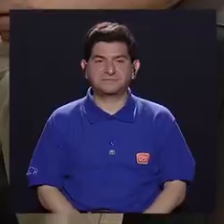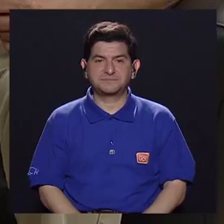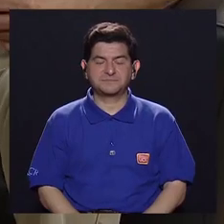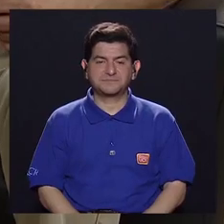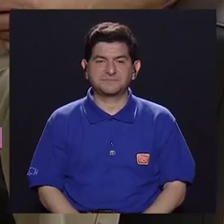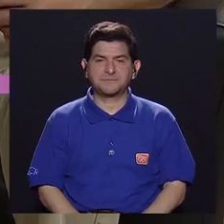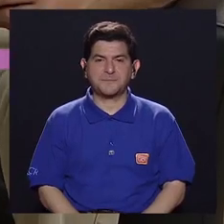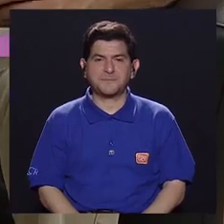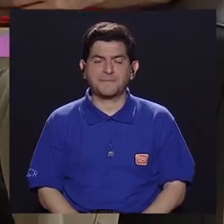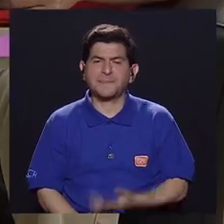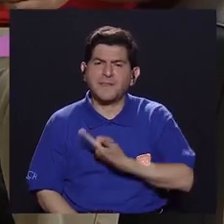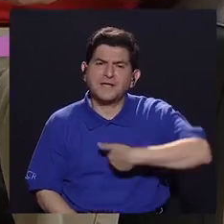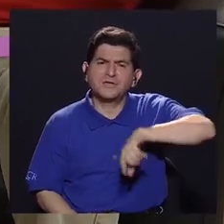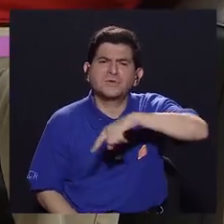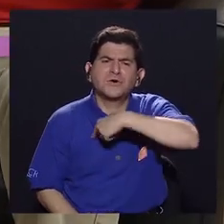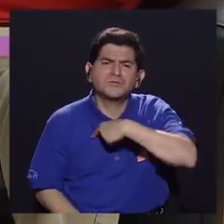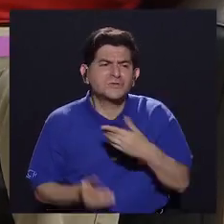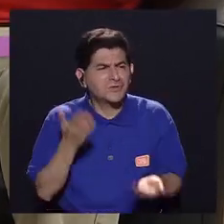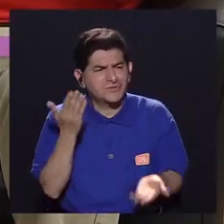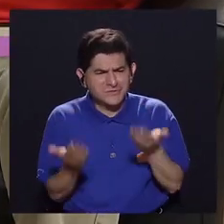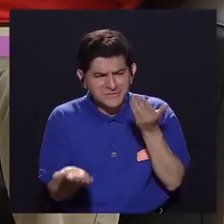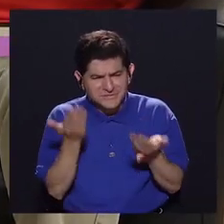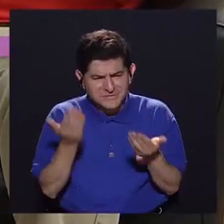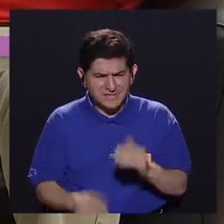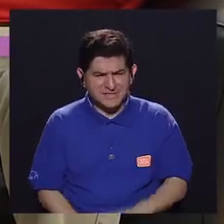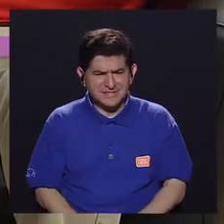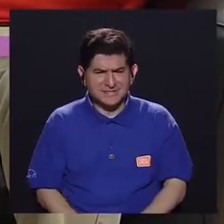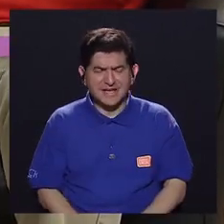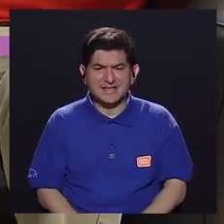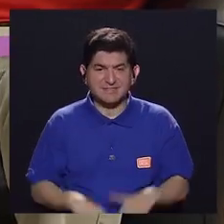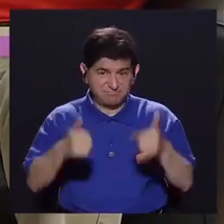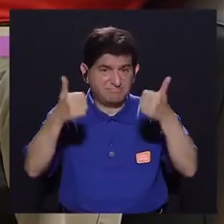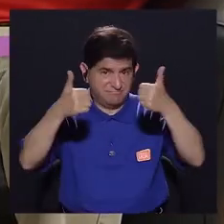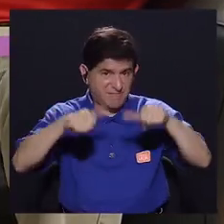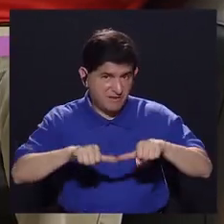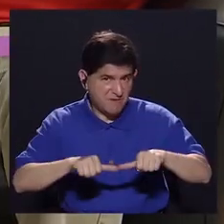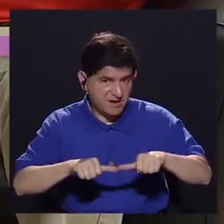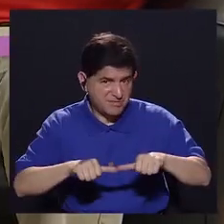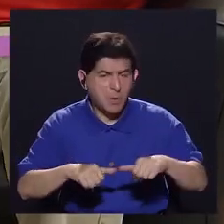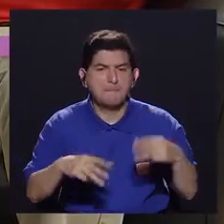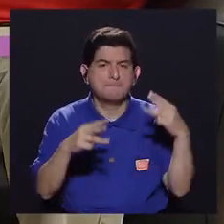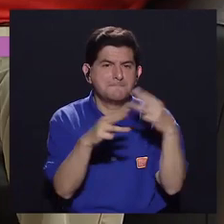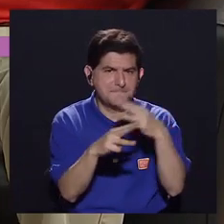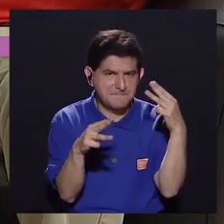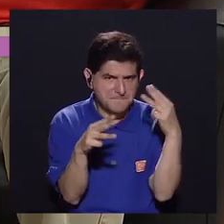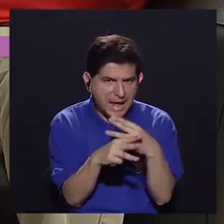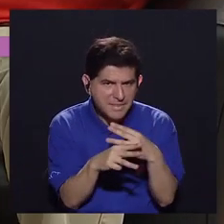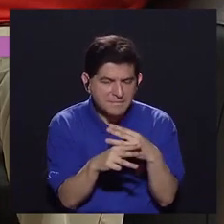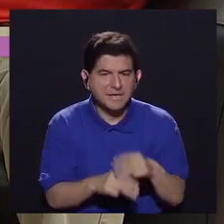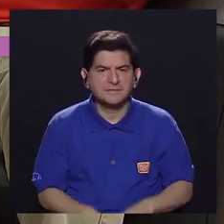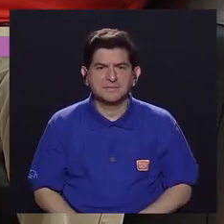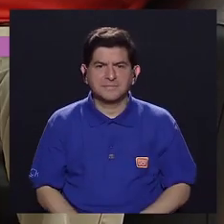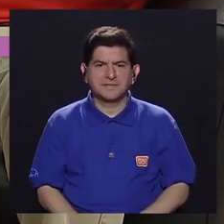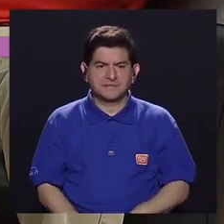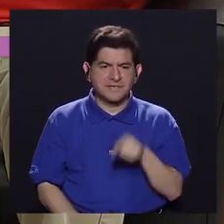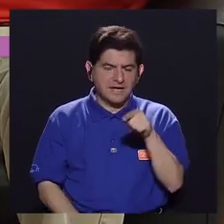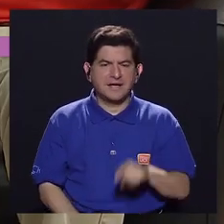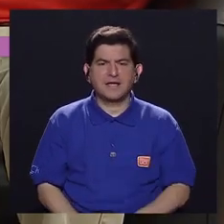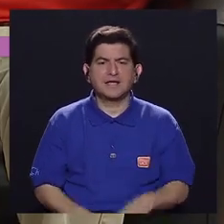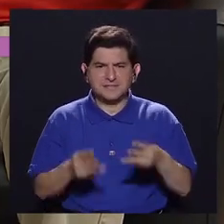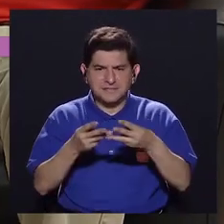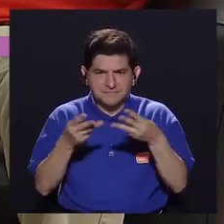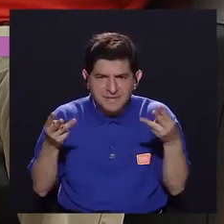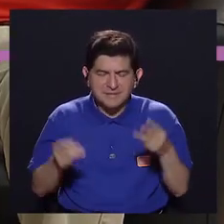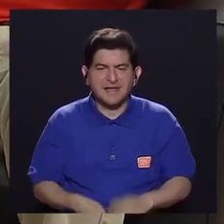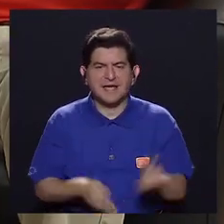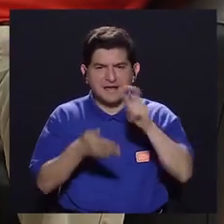y estamos, digamos, podemos llegar al consenso de que la matemática es la materia de